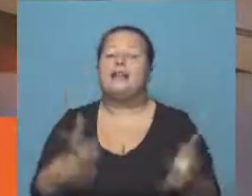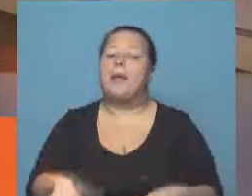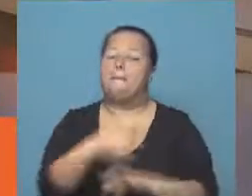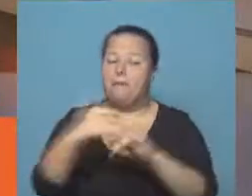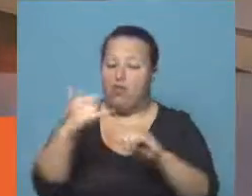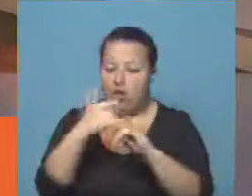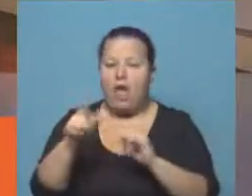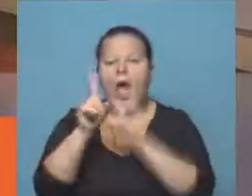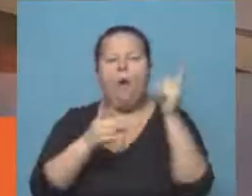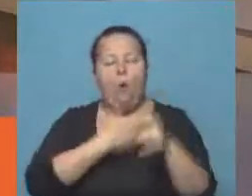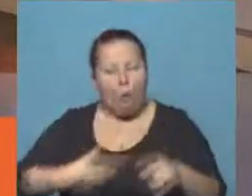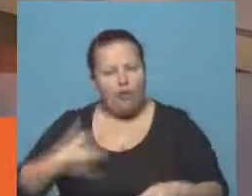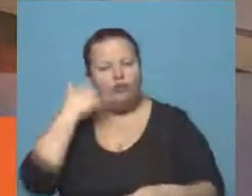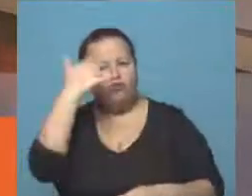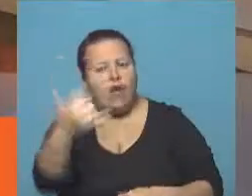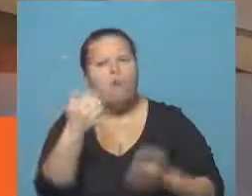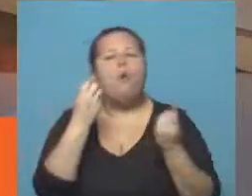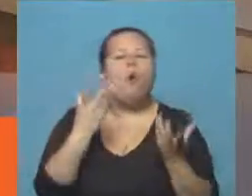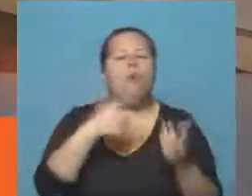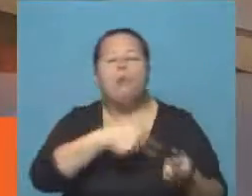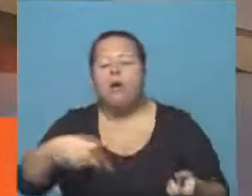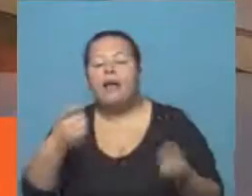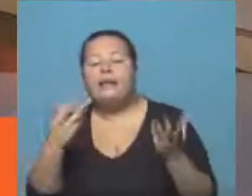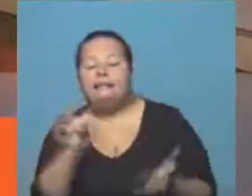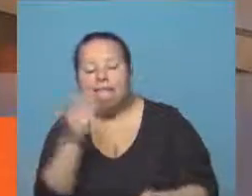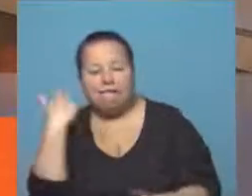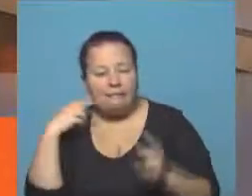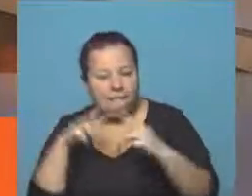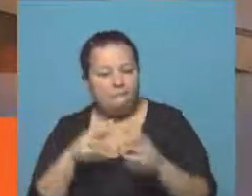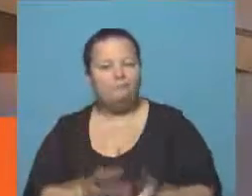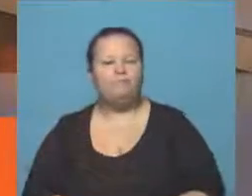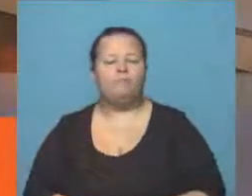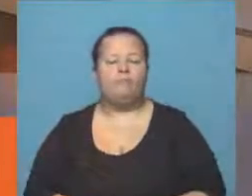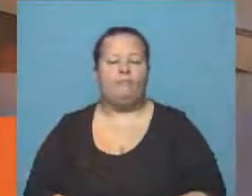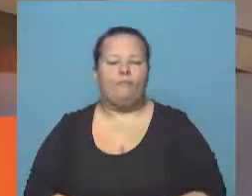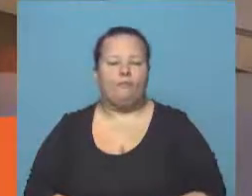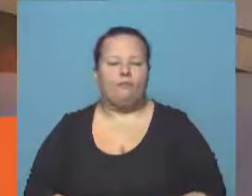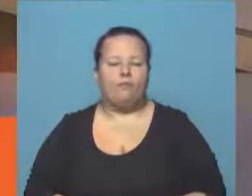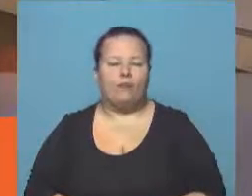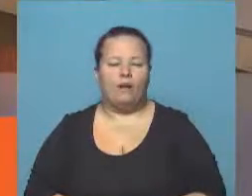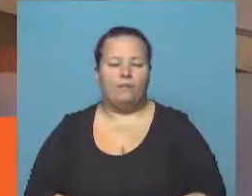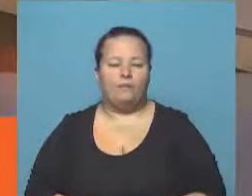mediodía. ¿Alguien del gobierno se comunicó? ¿Cómo han transcurrido estos minutos, Lau?